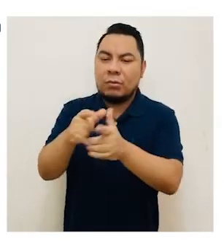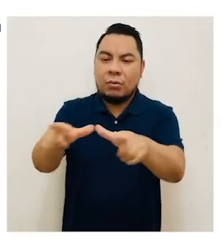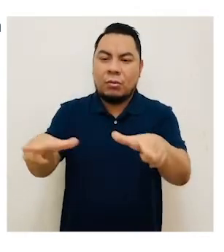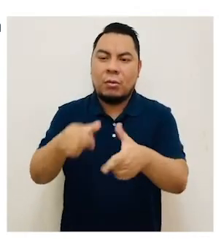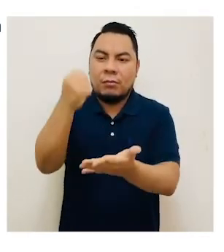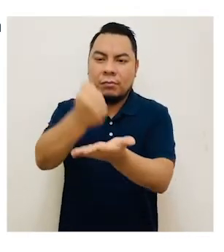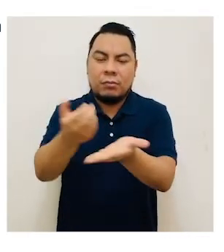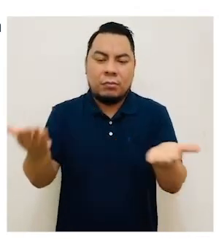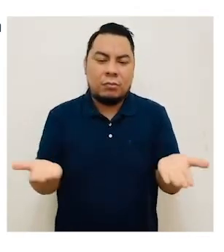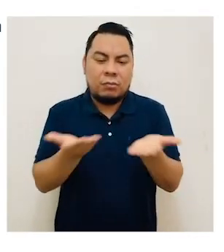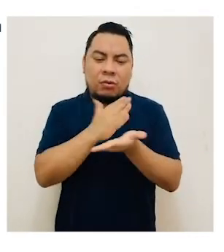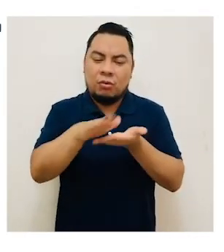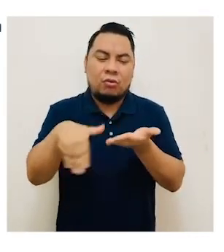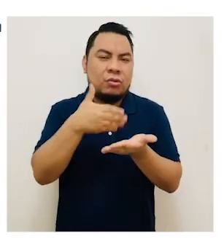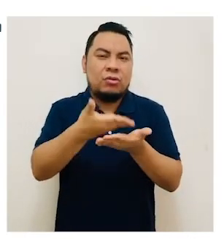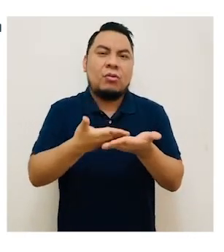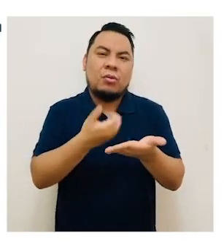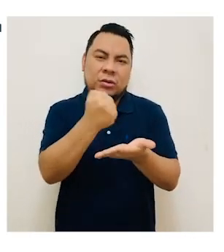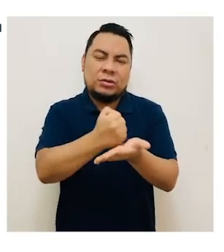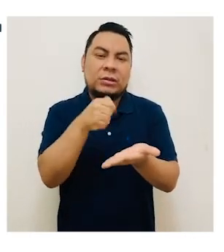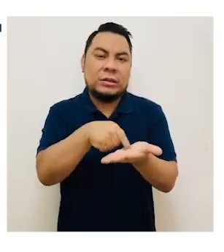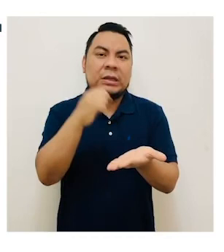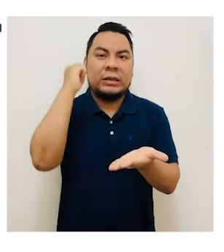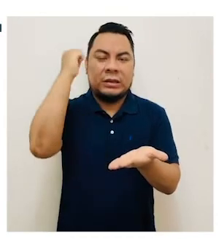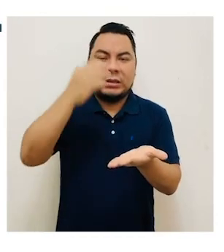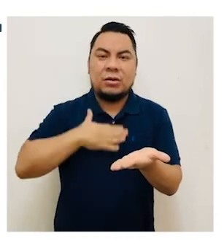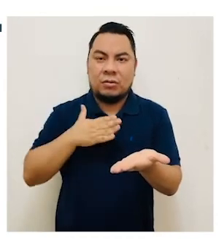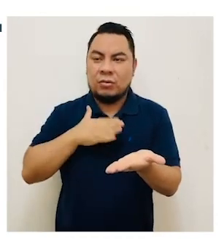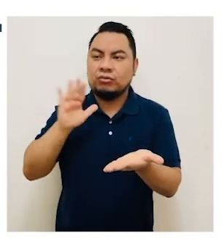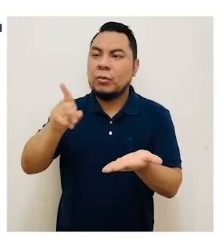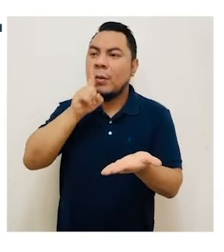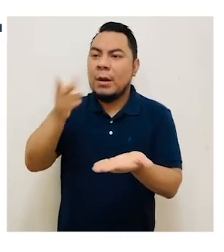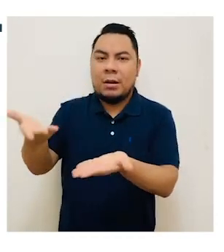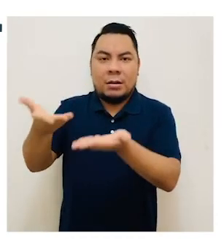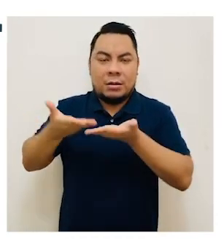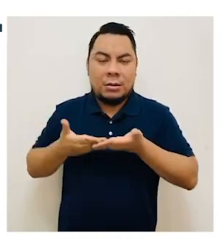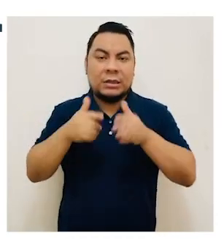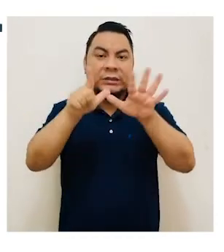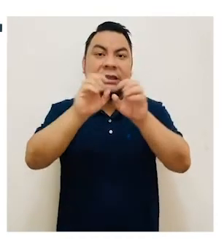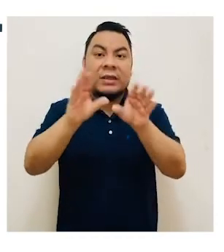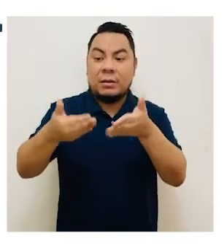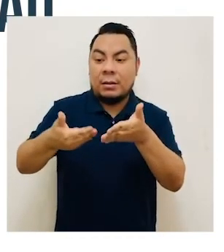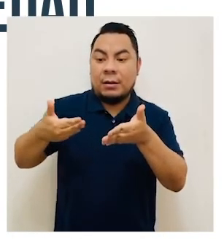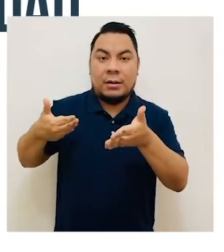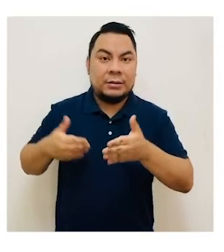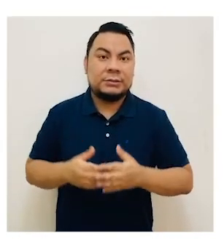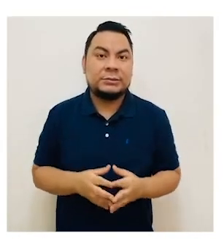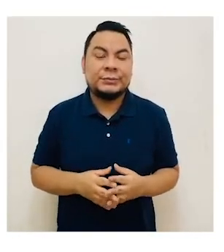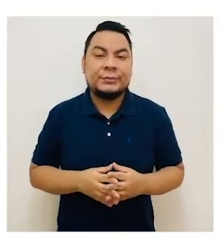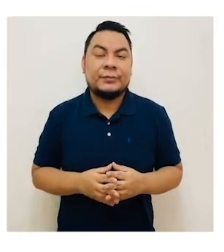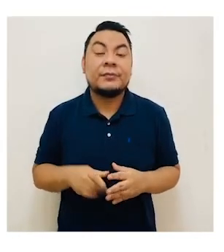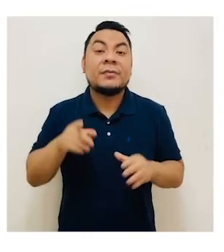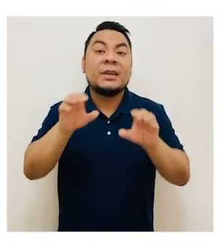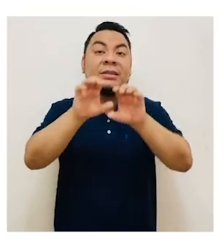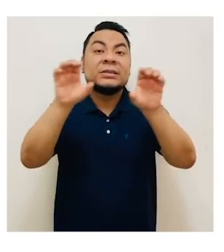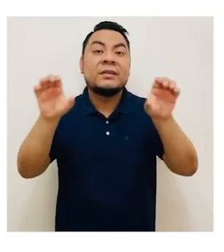registros públicos o el certificado del gravamen vehicular, que acredite el derecho de propiedad, 7 días de